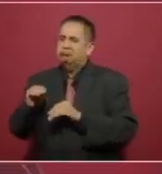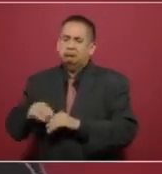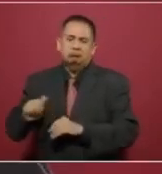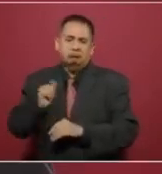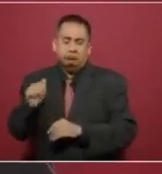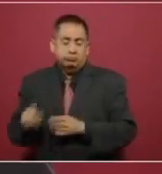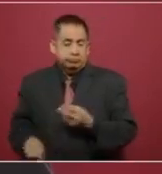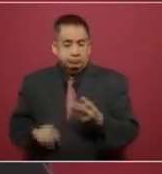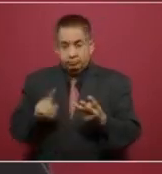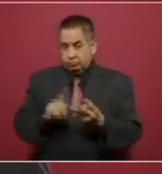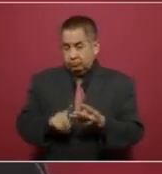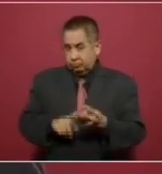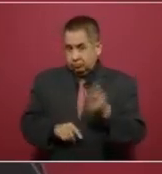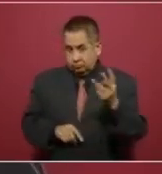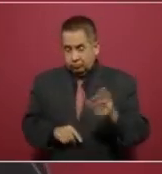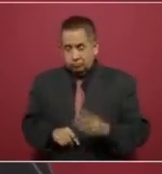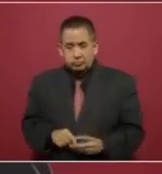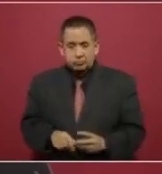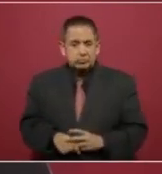Tercero,